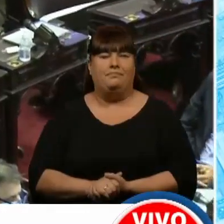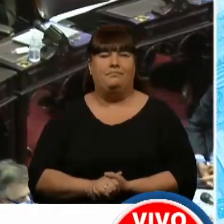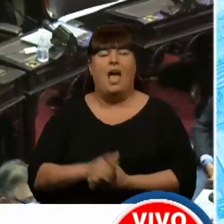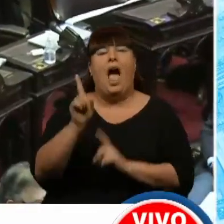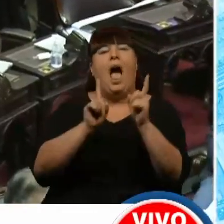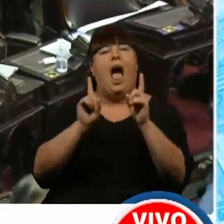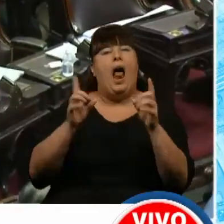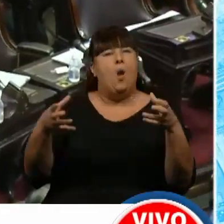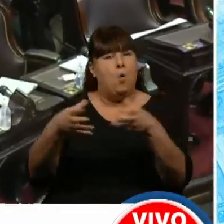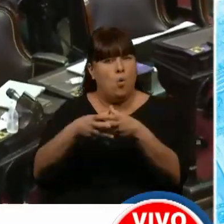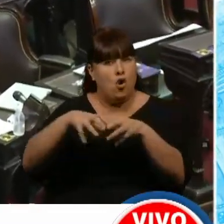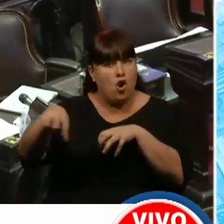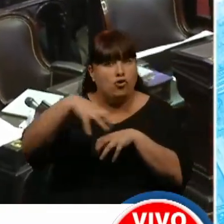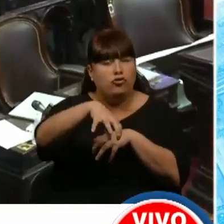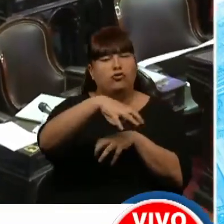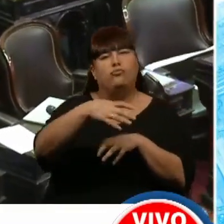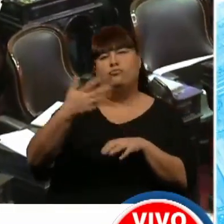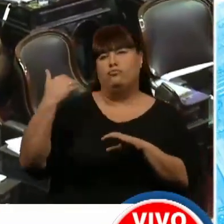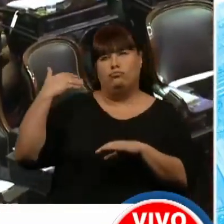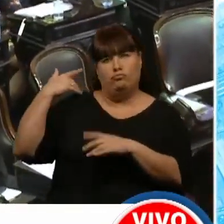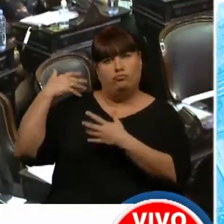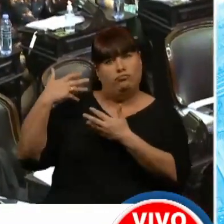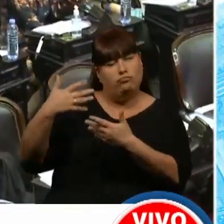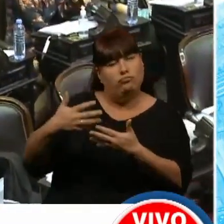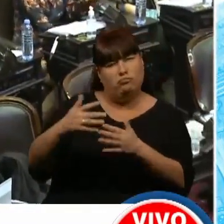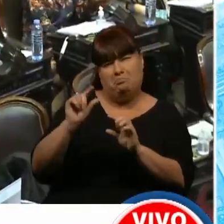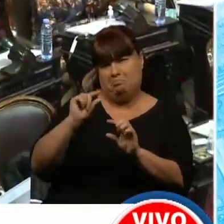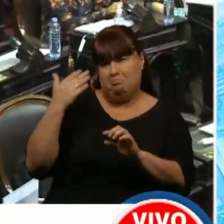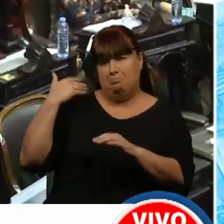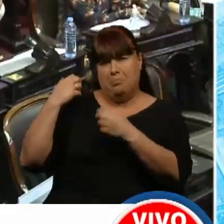Hay sectores que desde hace un tiempo,